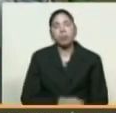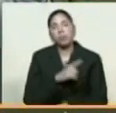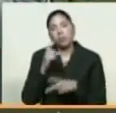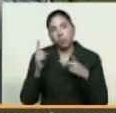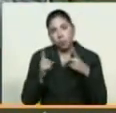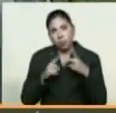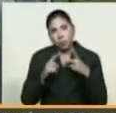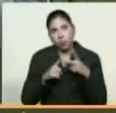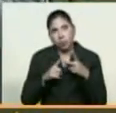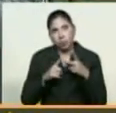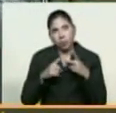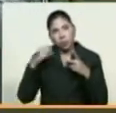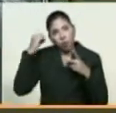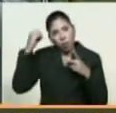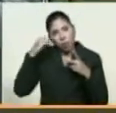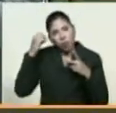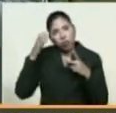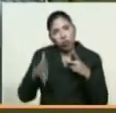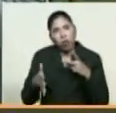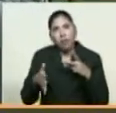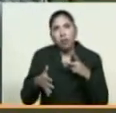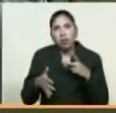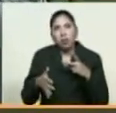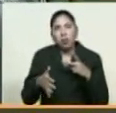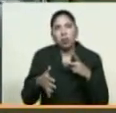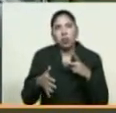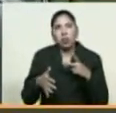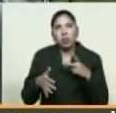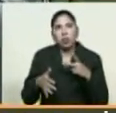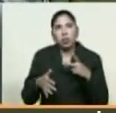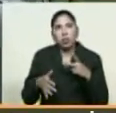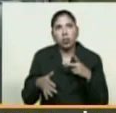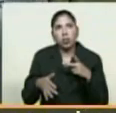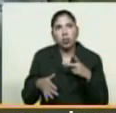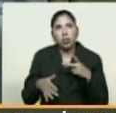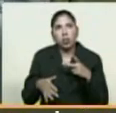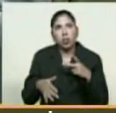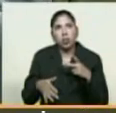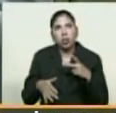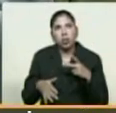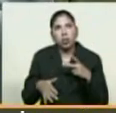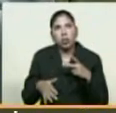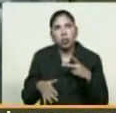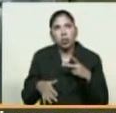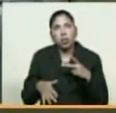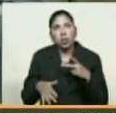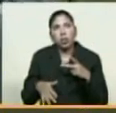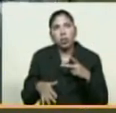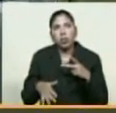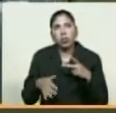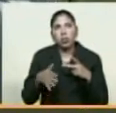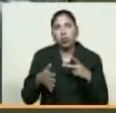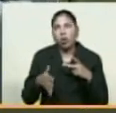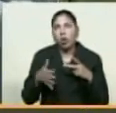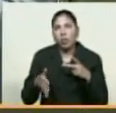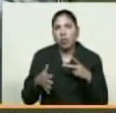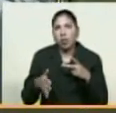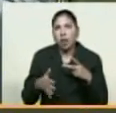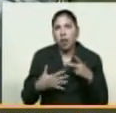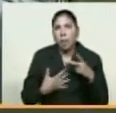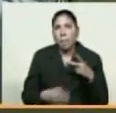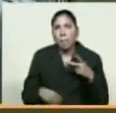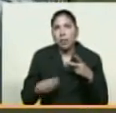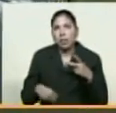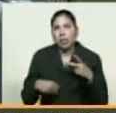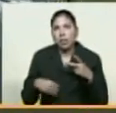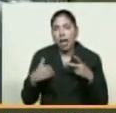pedirle un comentario en particular sobre declaraciones como la del presidente, aunque usted ya ha hablado del tema internacional, declaraciones en concreto del presidente